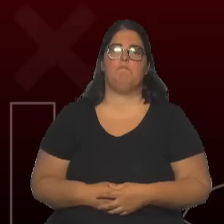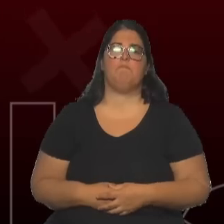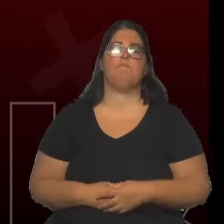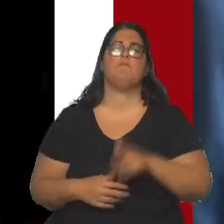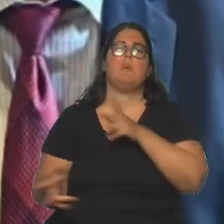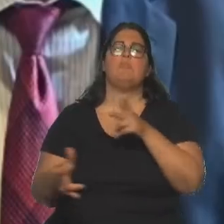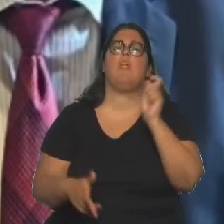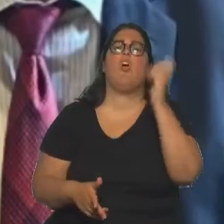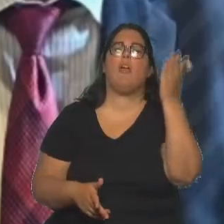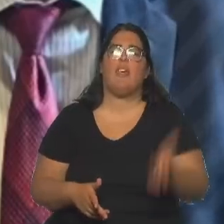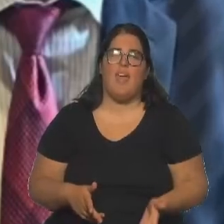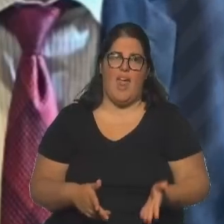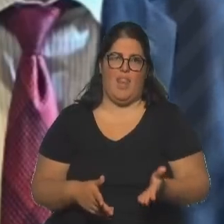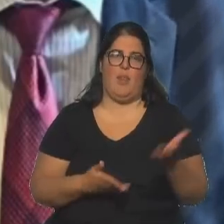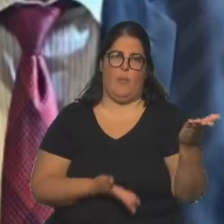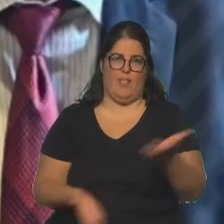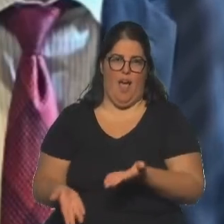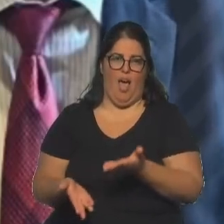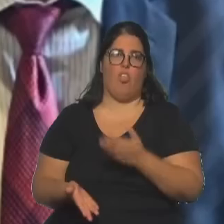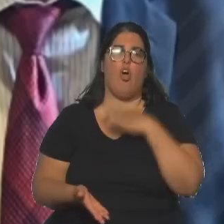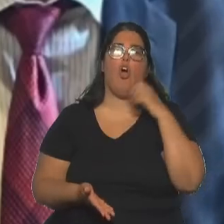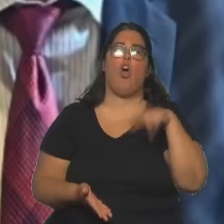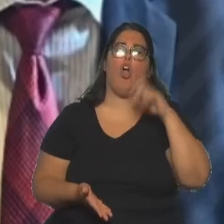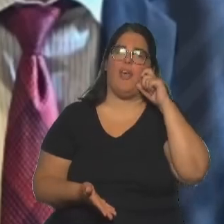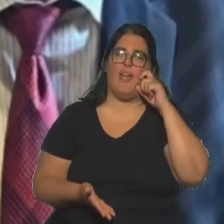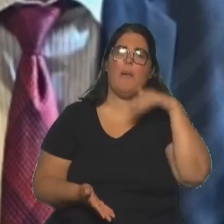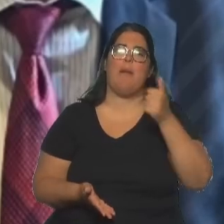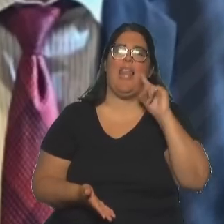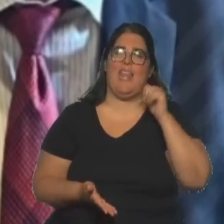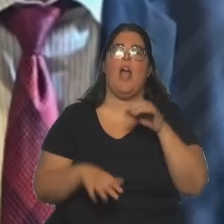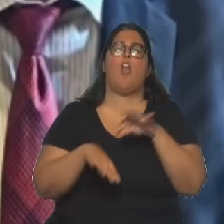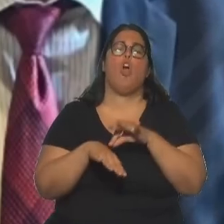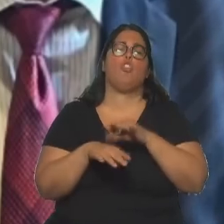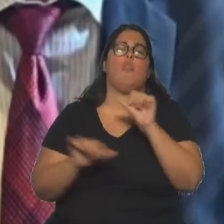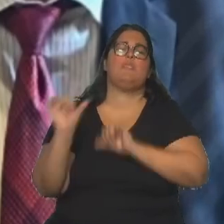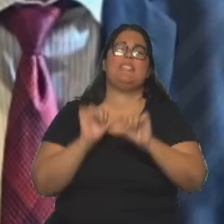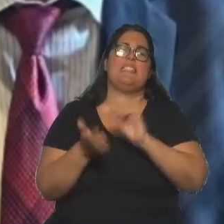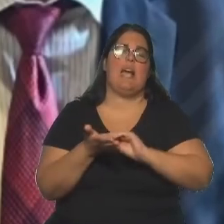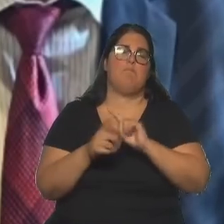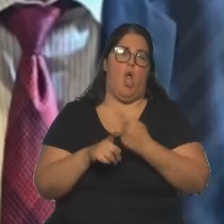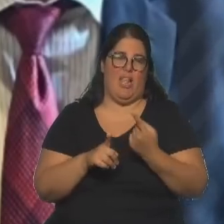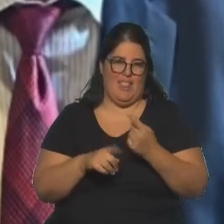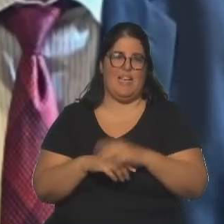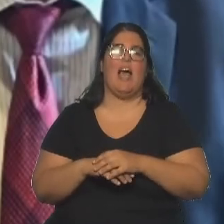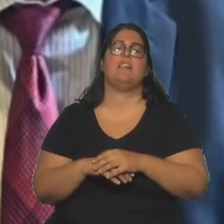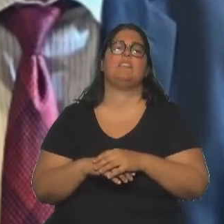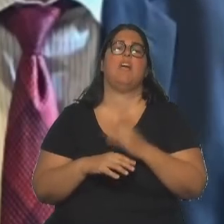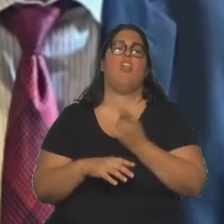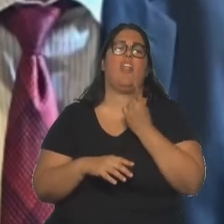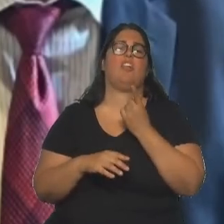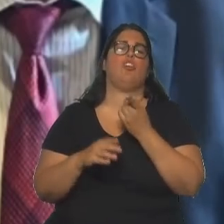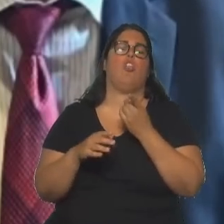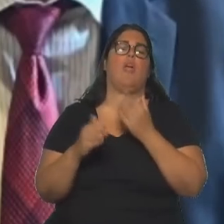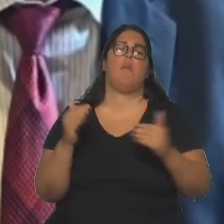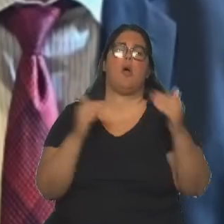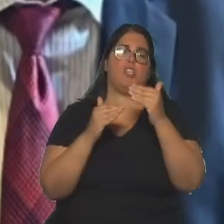Estamos hablando de la ficha de nuestro invitado, Jorge Malena, doctor en Ciencias Políticas, magíster en Estudios sobre China por la Universidad